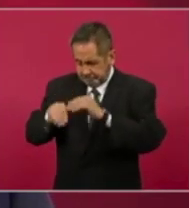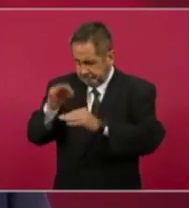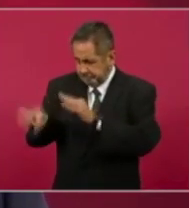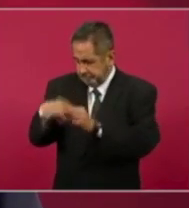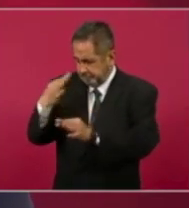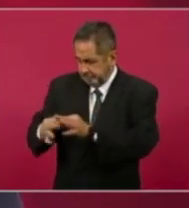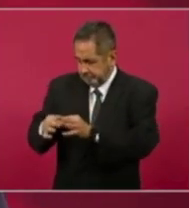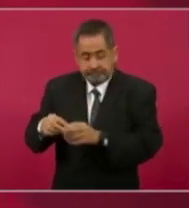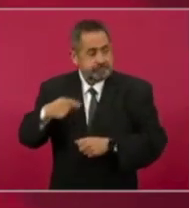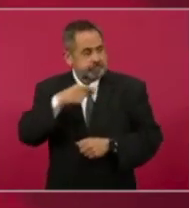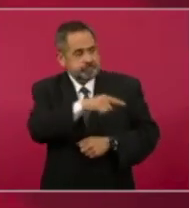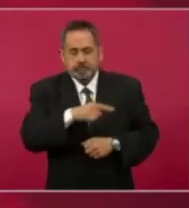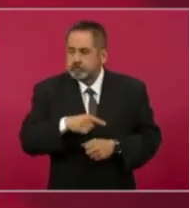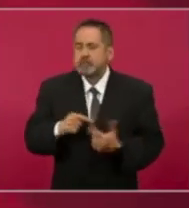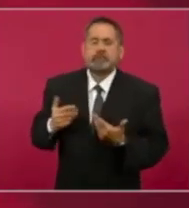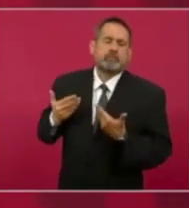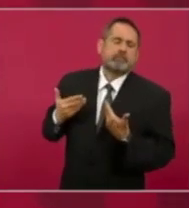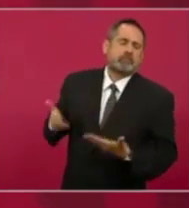Creo que eso